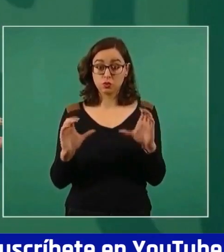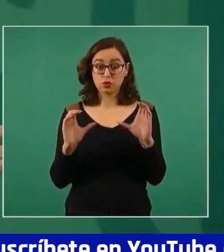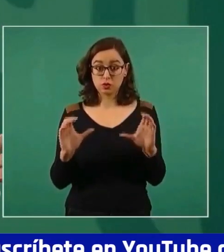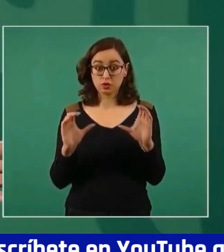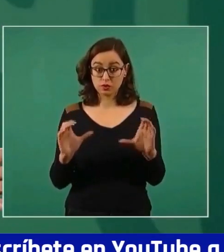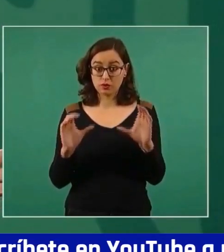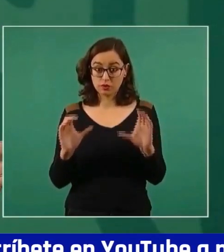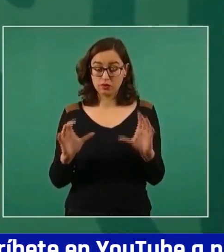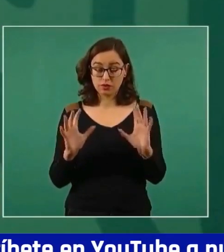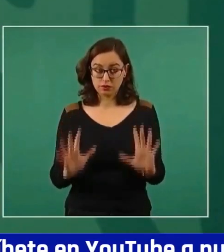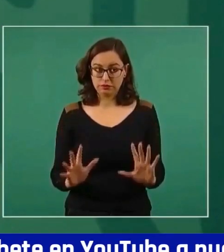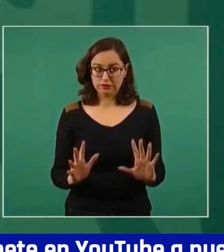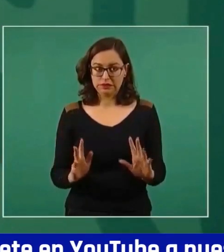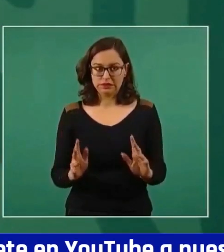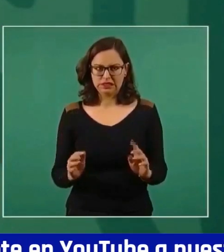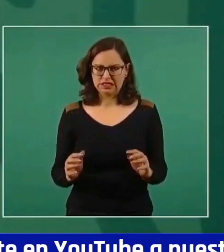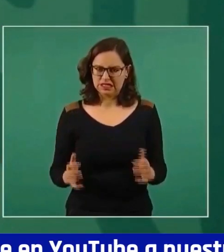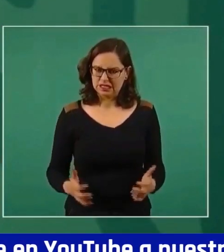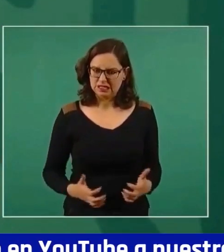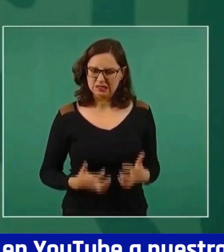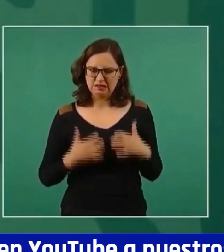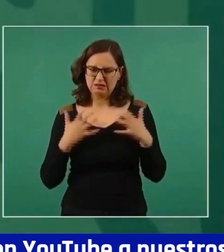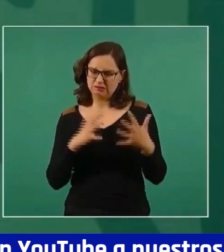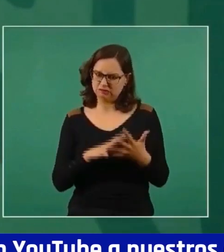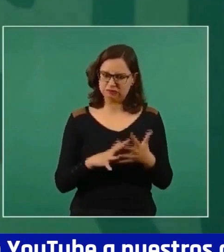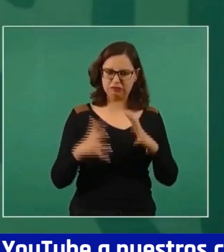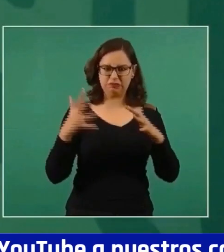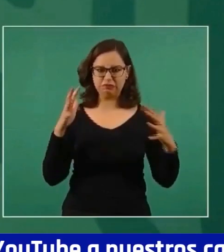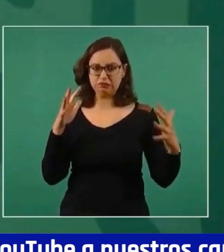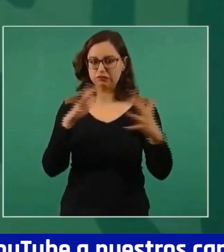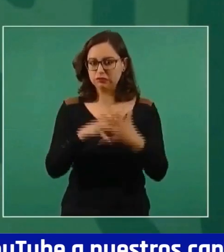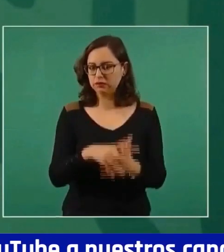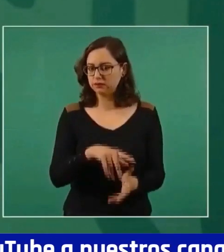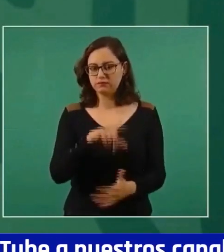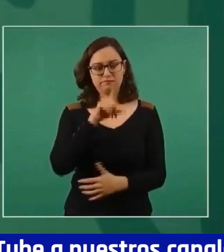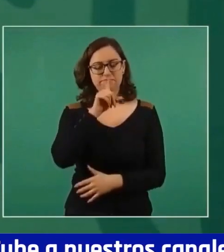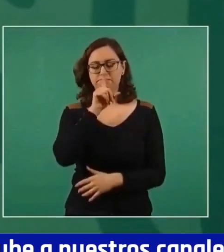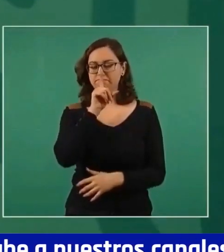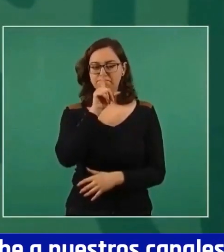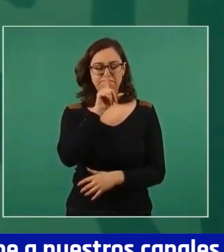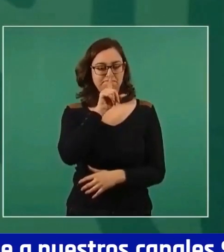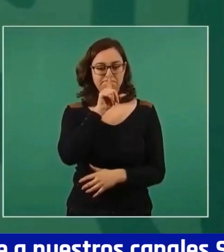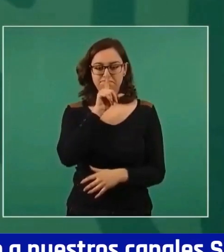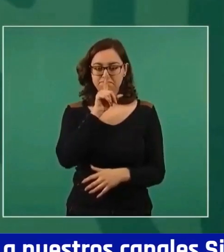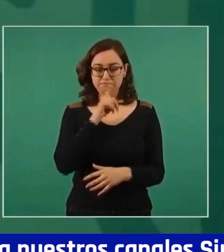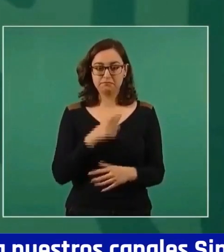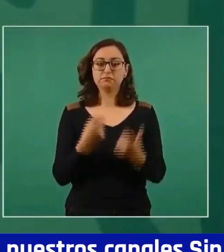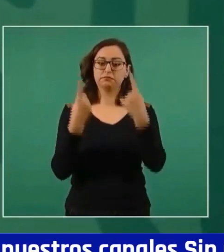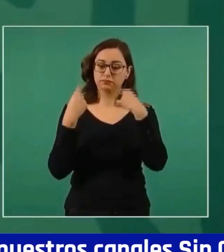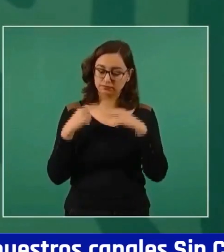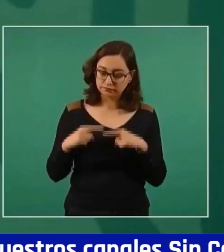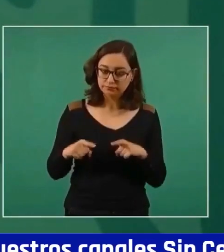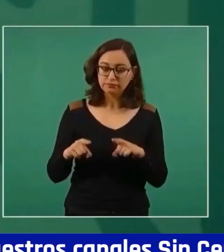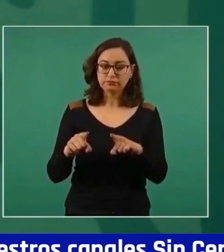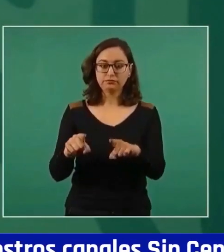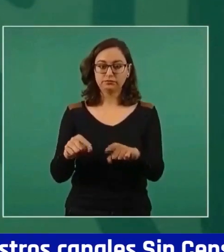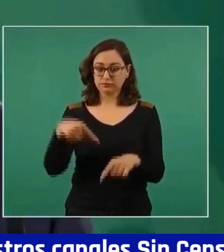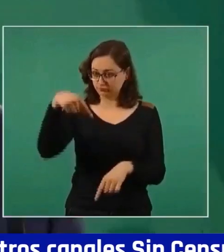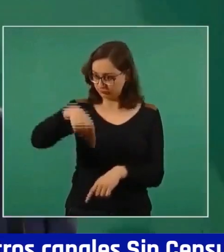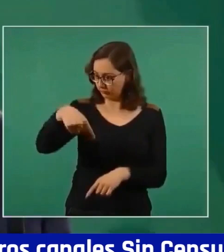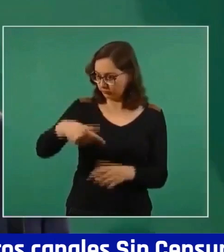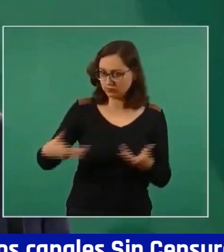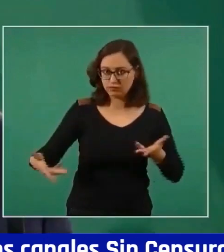no caer en ninguna provocación y al mismo tiempo, qué bien que tenemos esta posibilidad